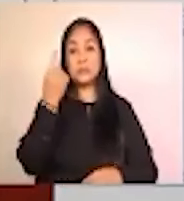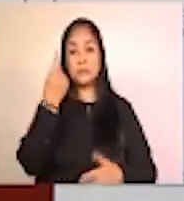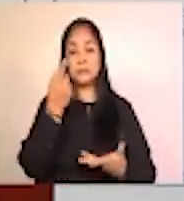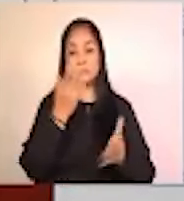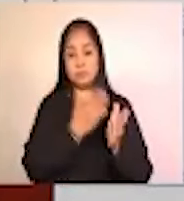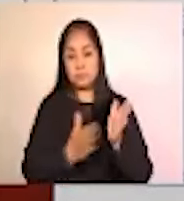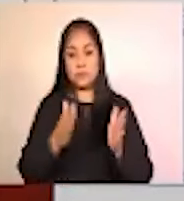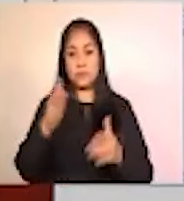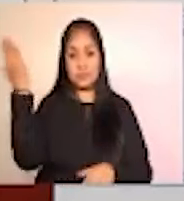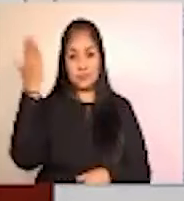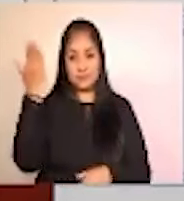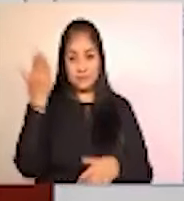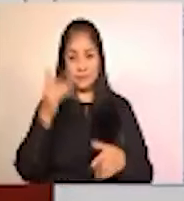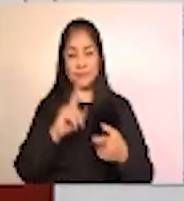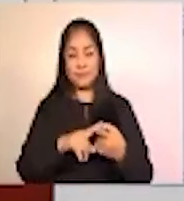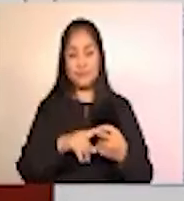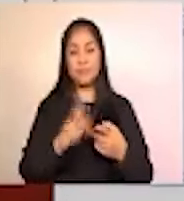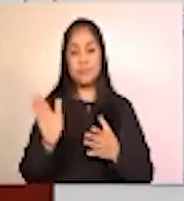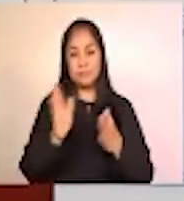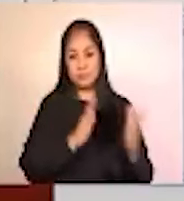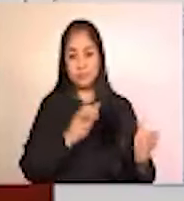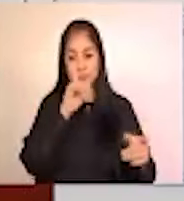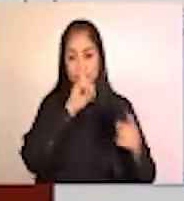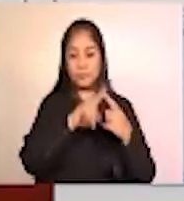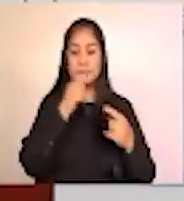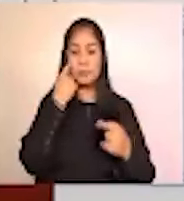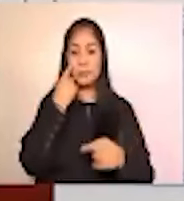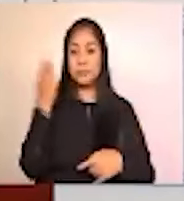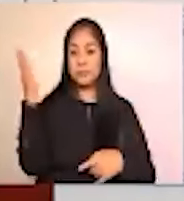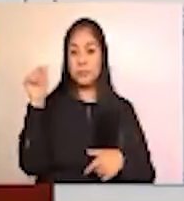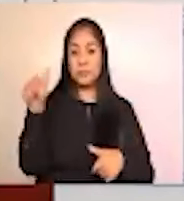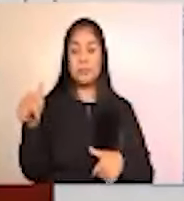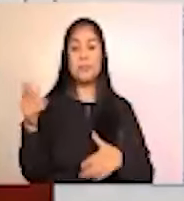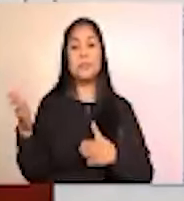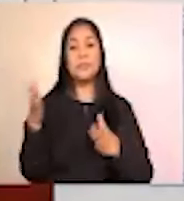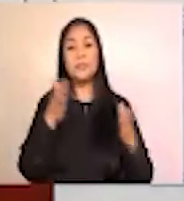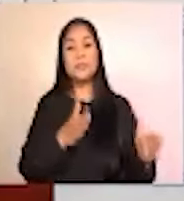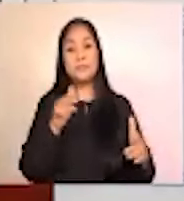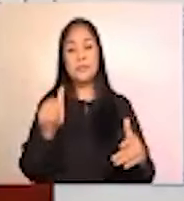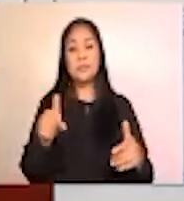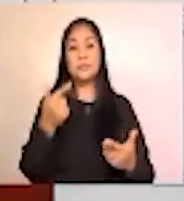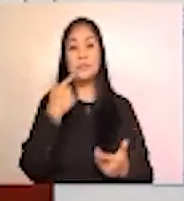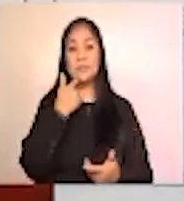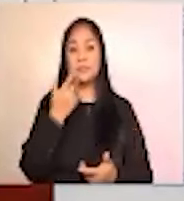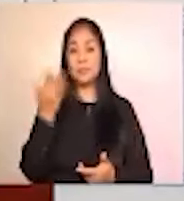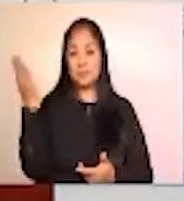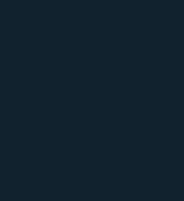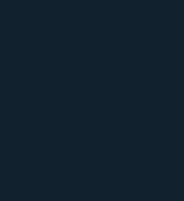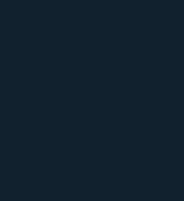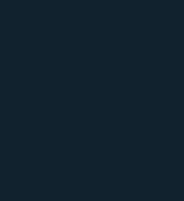conferencia. Vamos a pasar ahora con nuestros